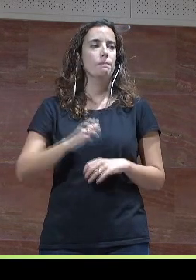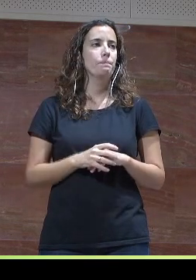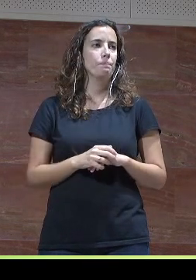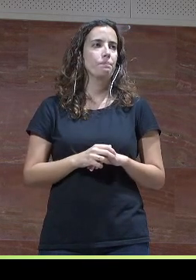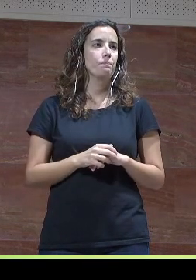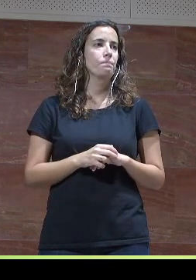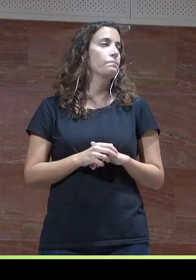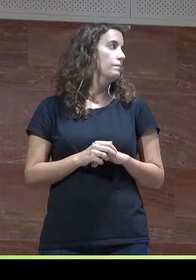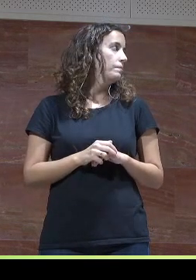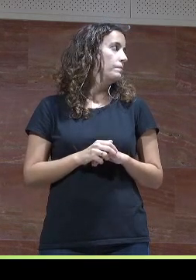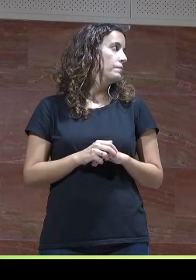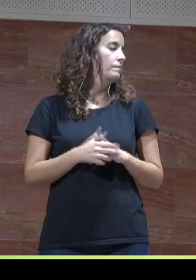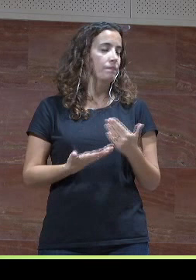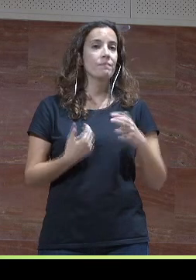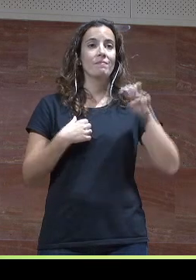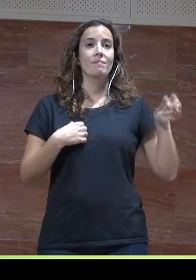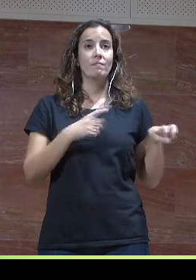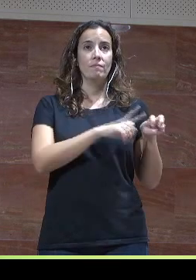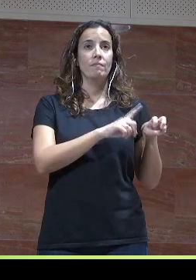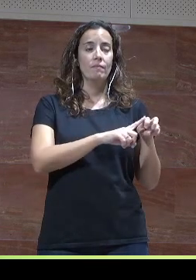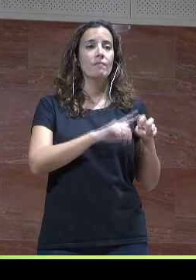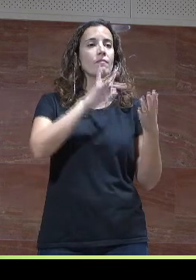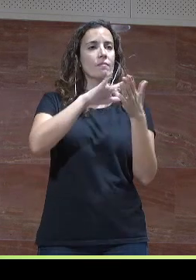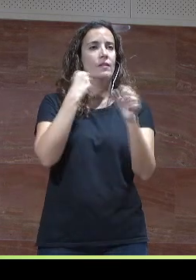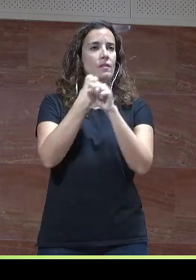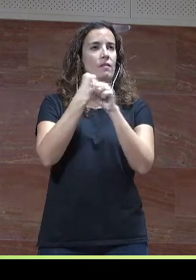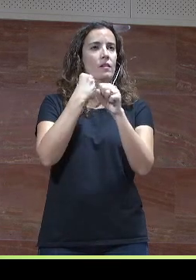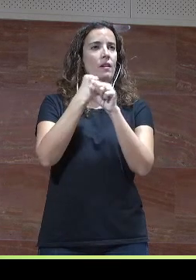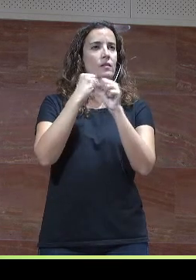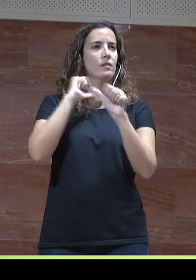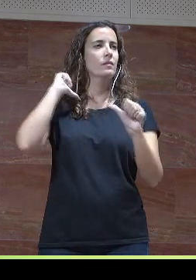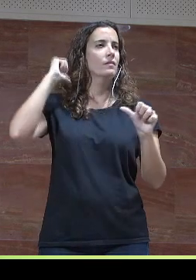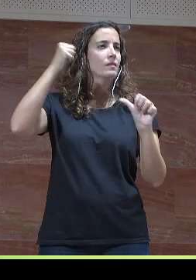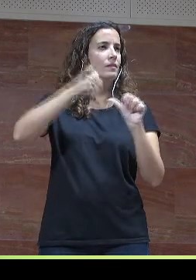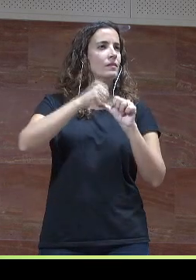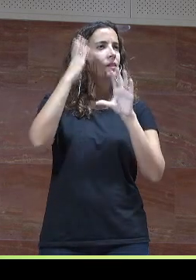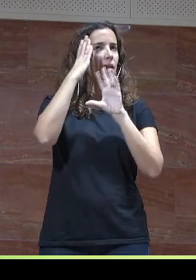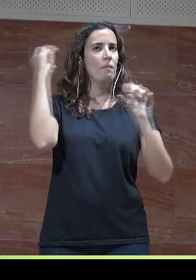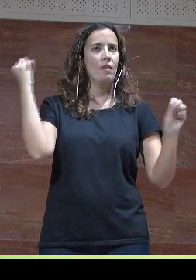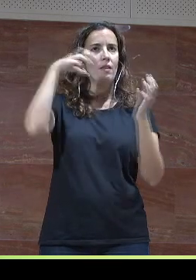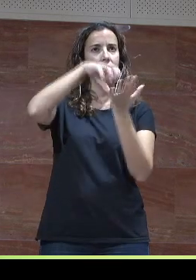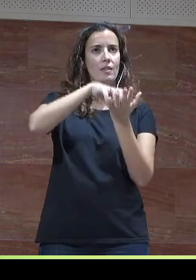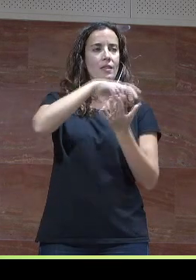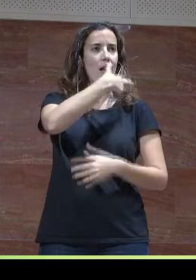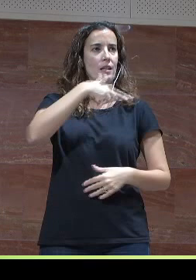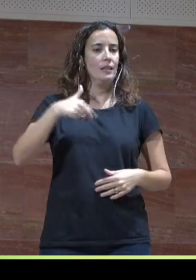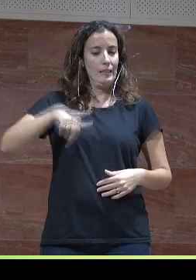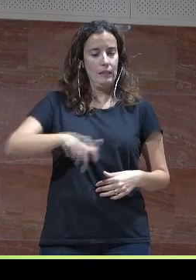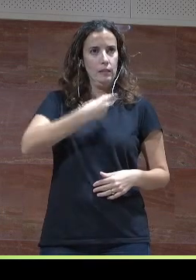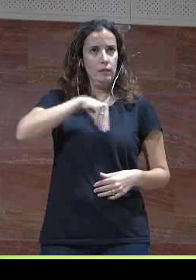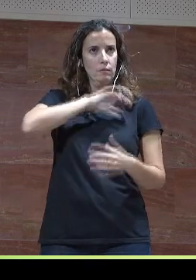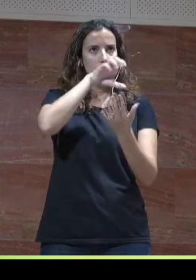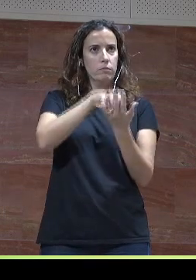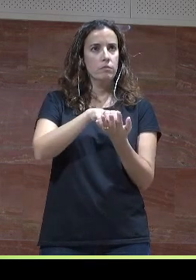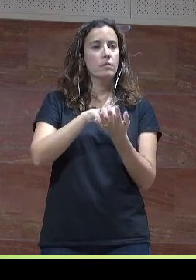Sí. Bueno, Birte ha estado trabajando durante muchos años en la embajada danesa aquí en España y